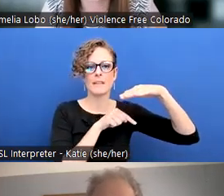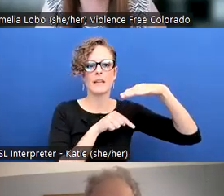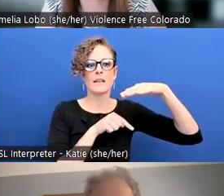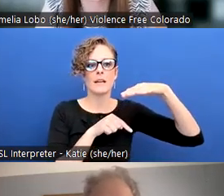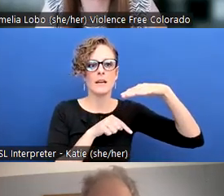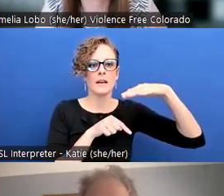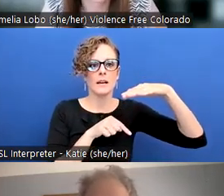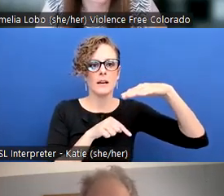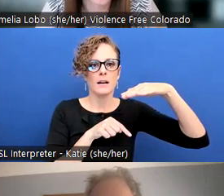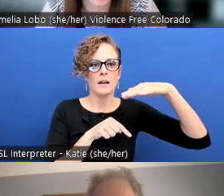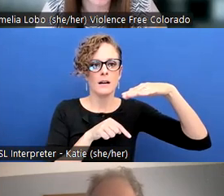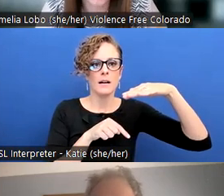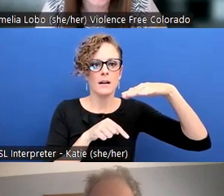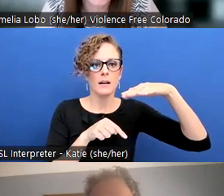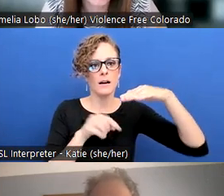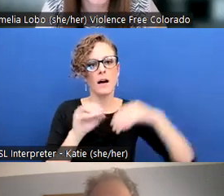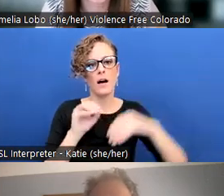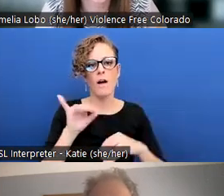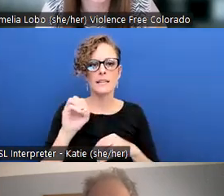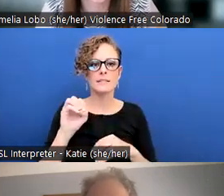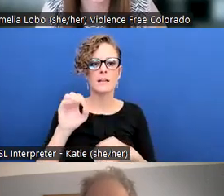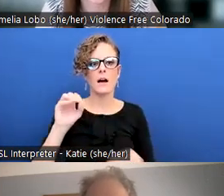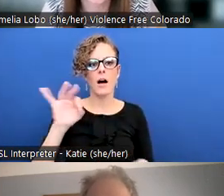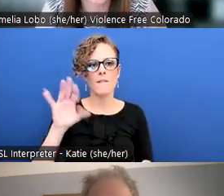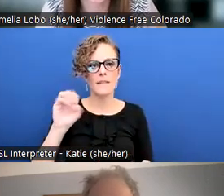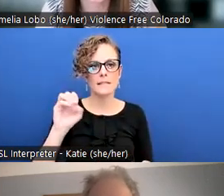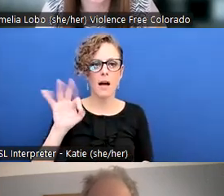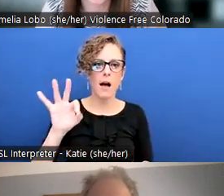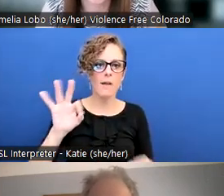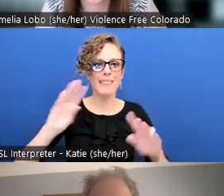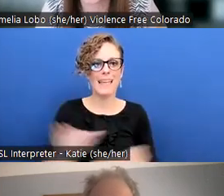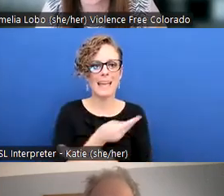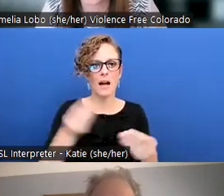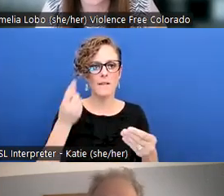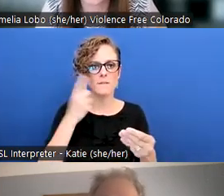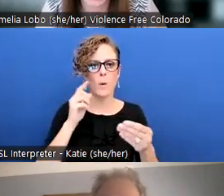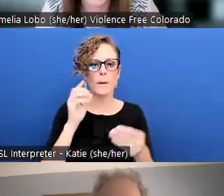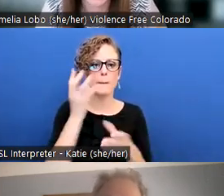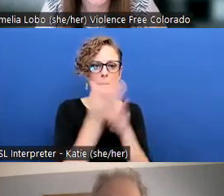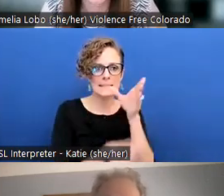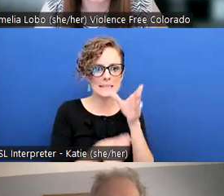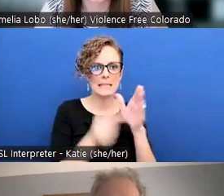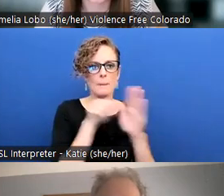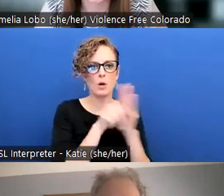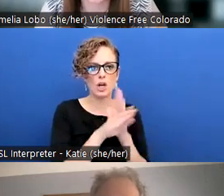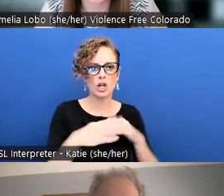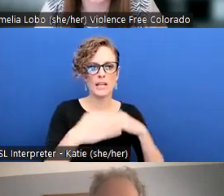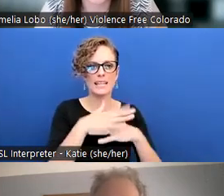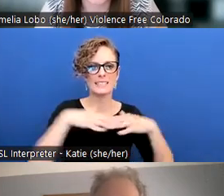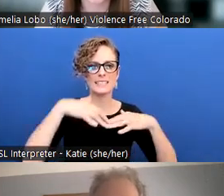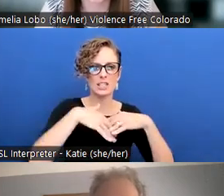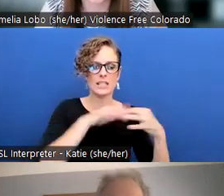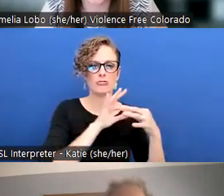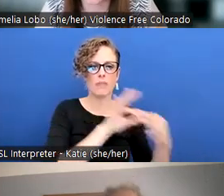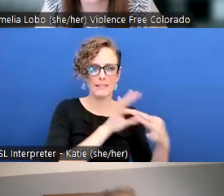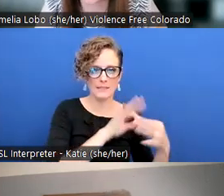de familiares extraviados y asesinados de indígenas y que impone algunos